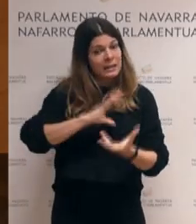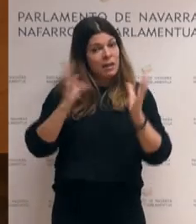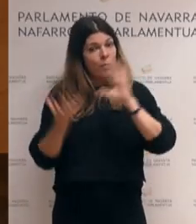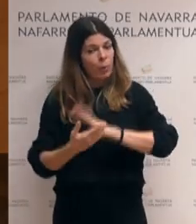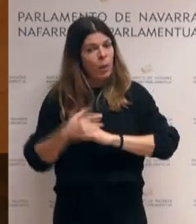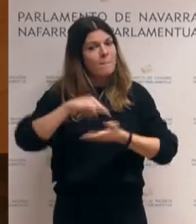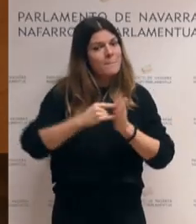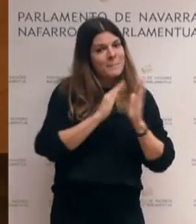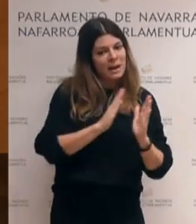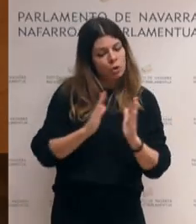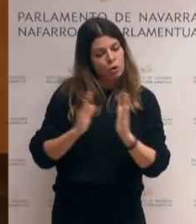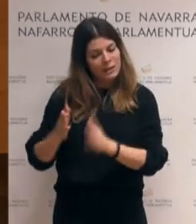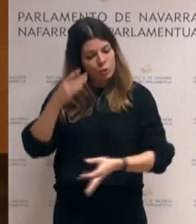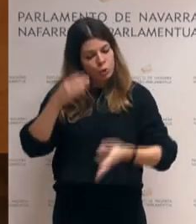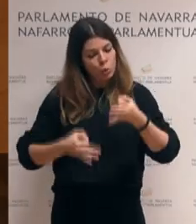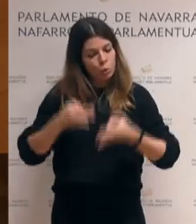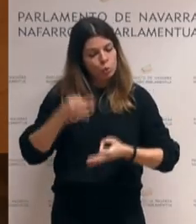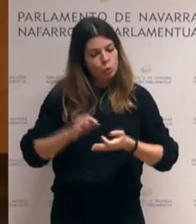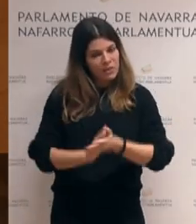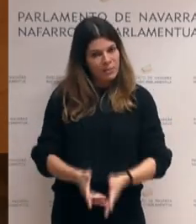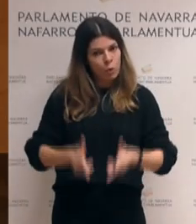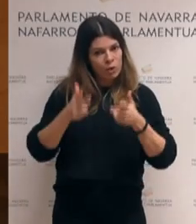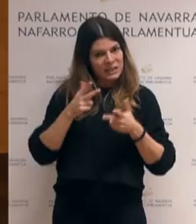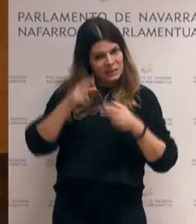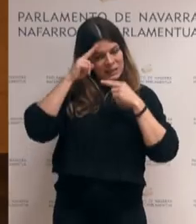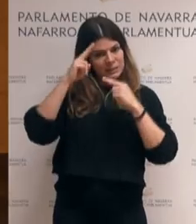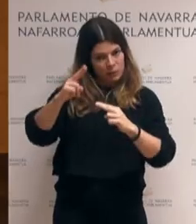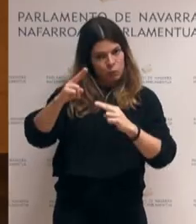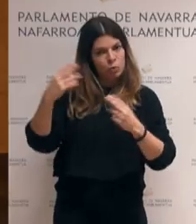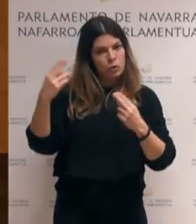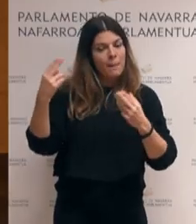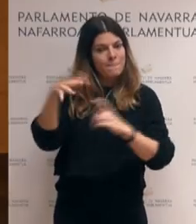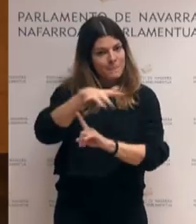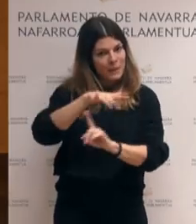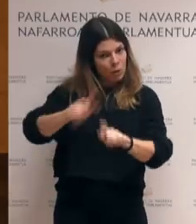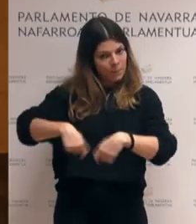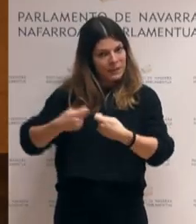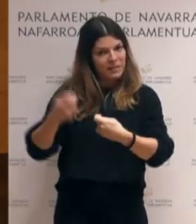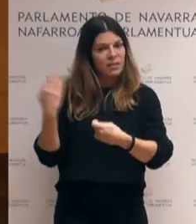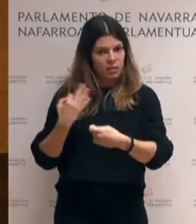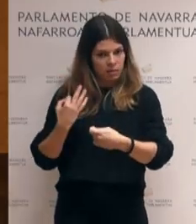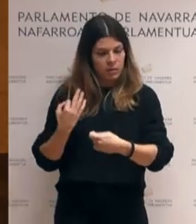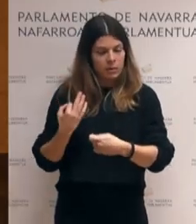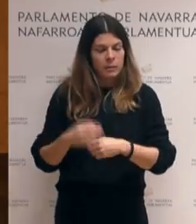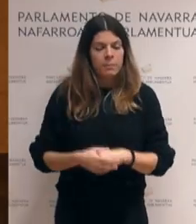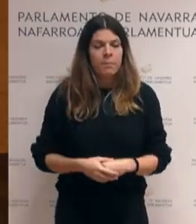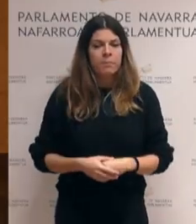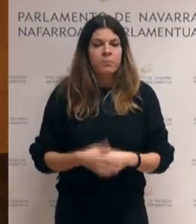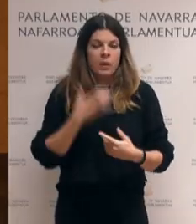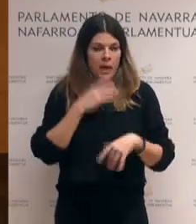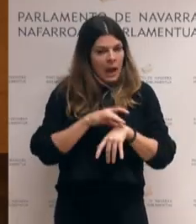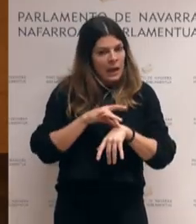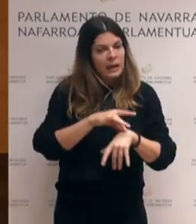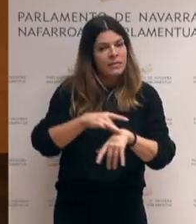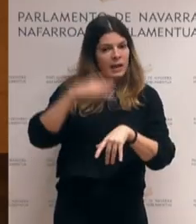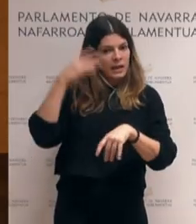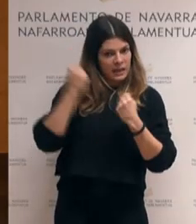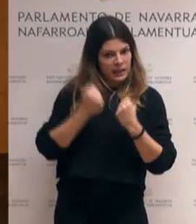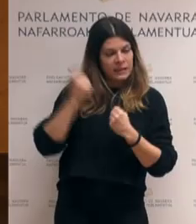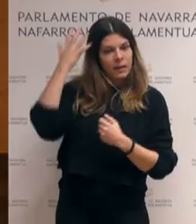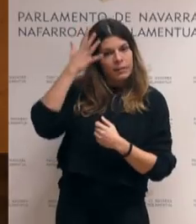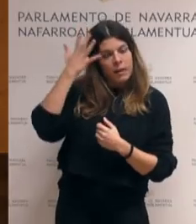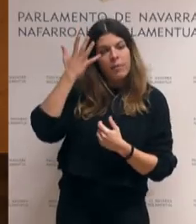ordenada justa democrática respetuosa con el medio ambiente hablamos de la agencia energética de navarra